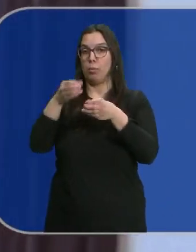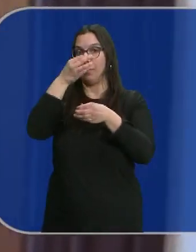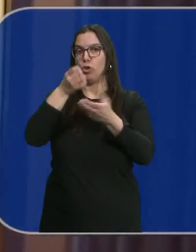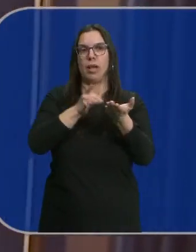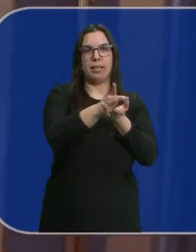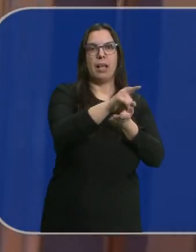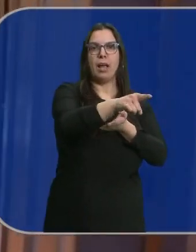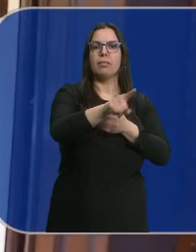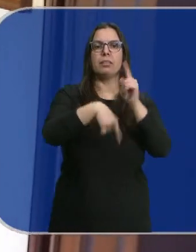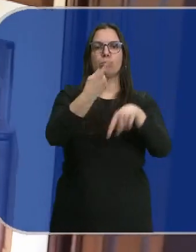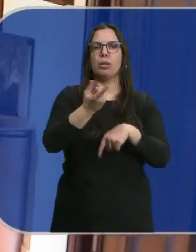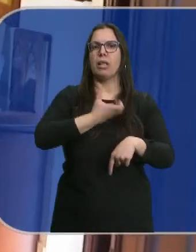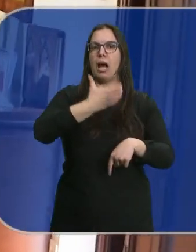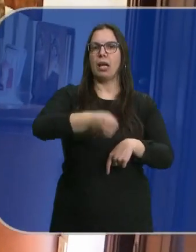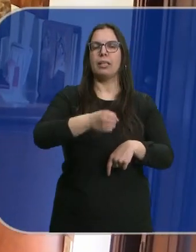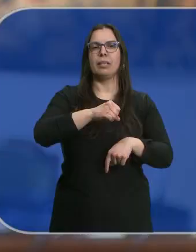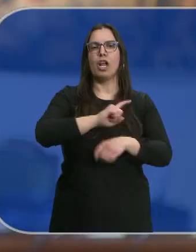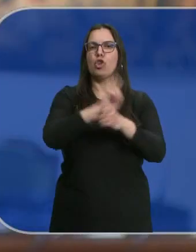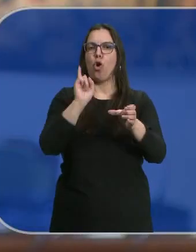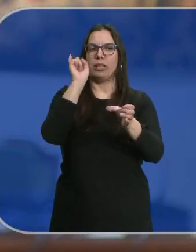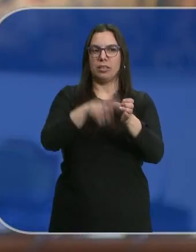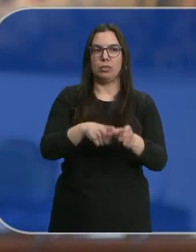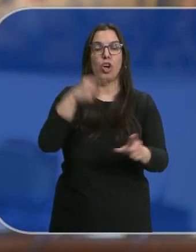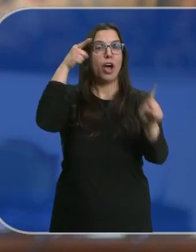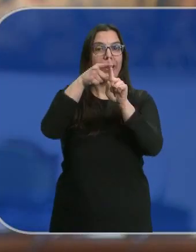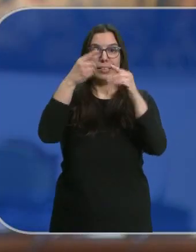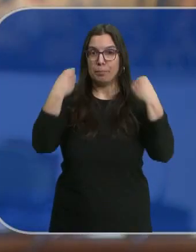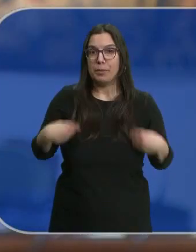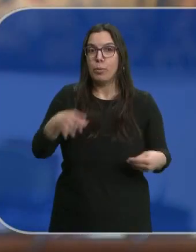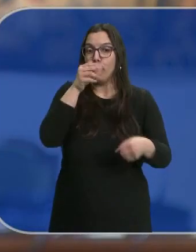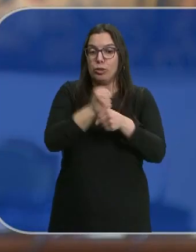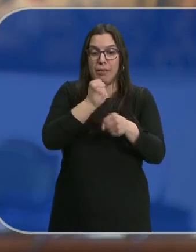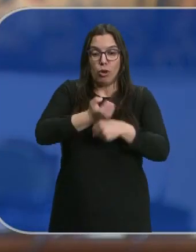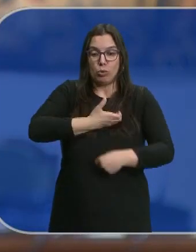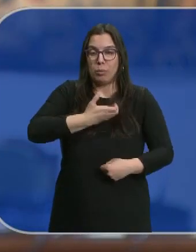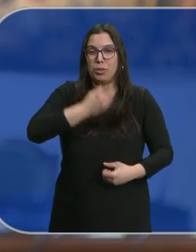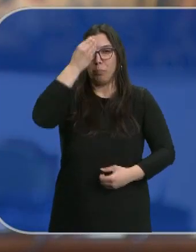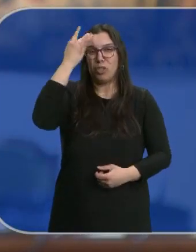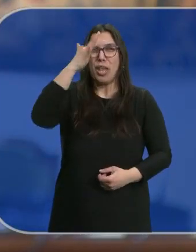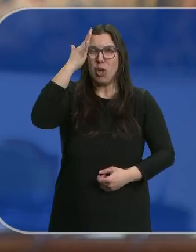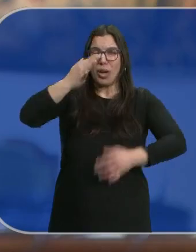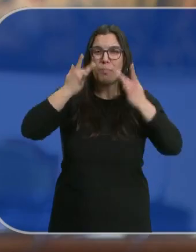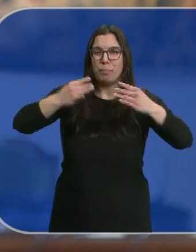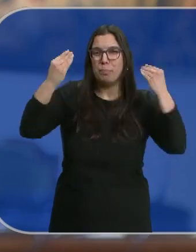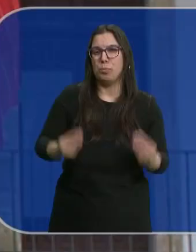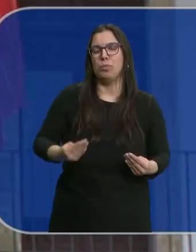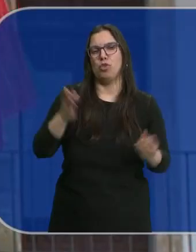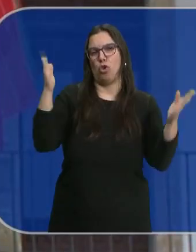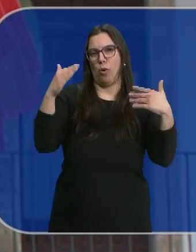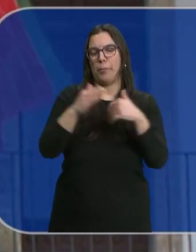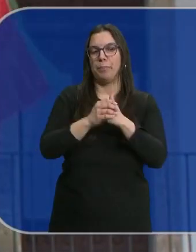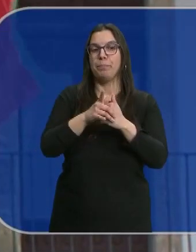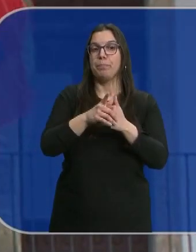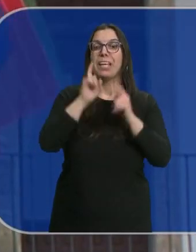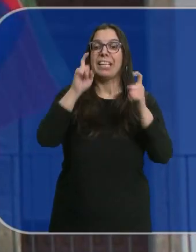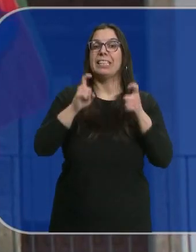entonces trabaja como alcalde no adscrito. Igual, en los mismos objetivos, porque en el trabajo municipal creo que no hay una ideología tan marcada. En busca